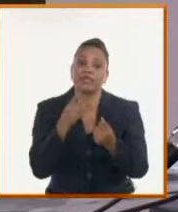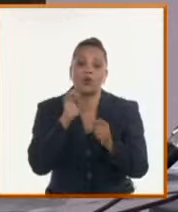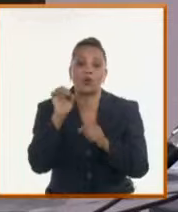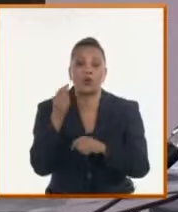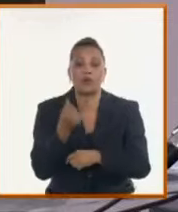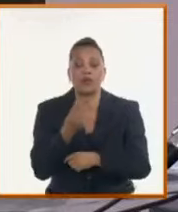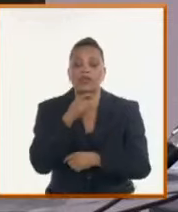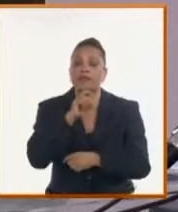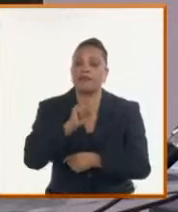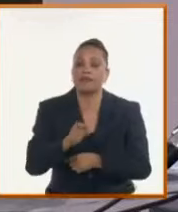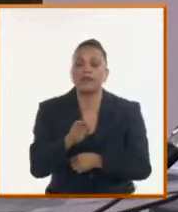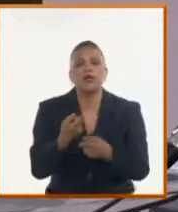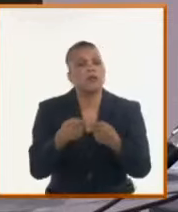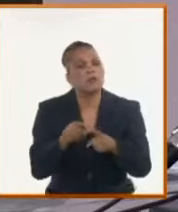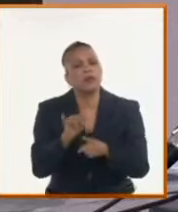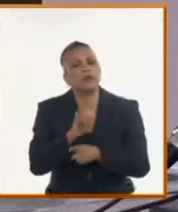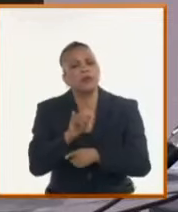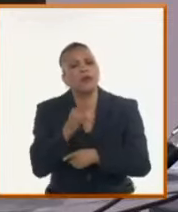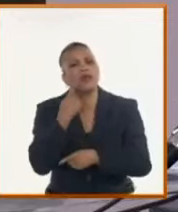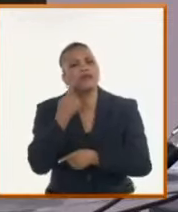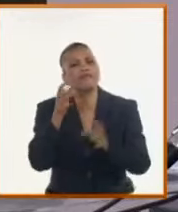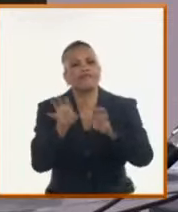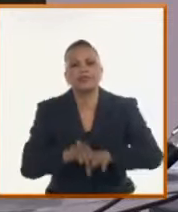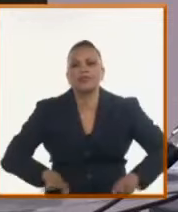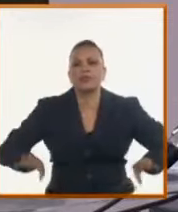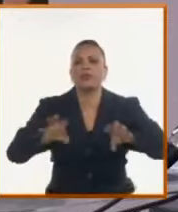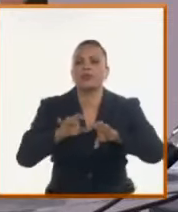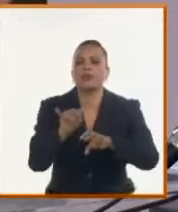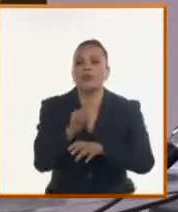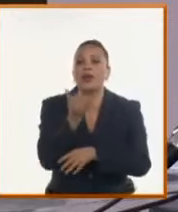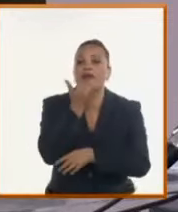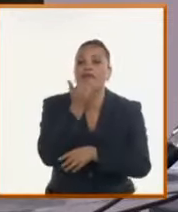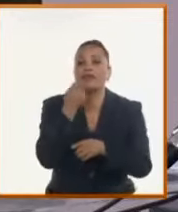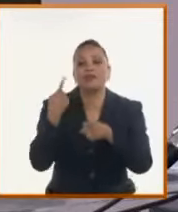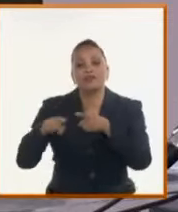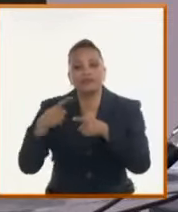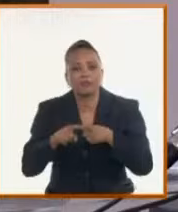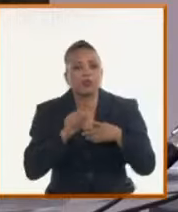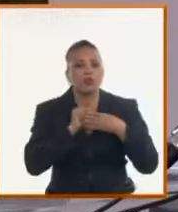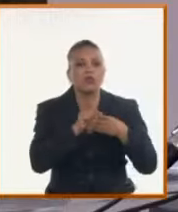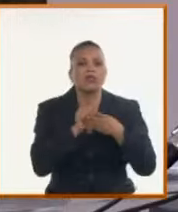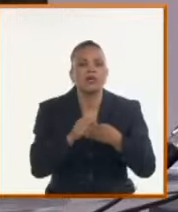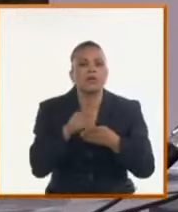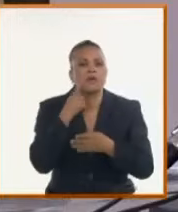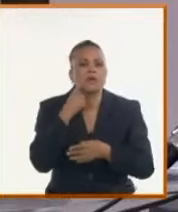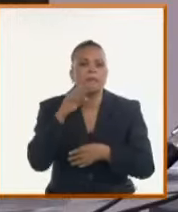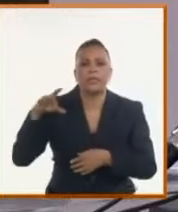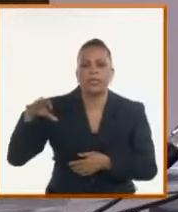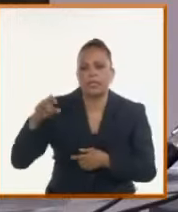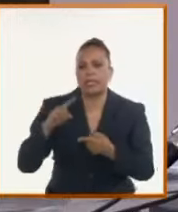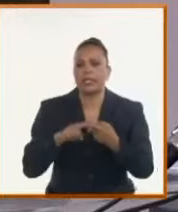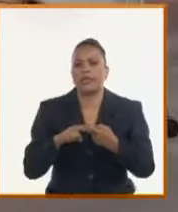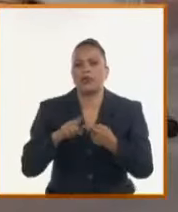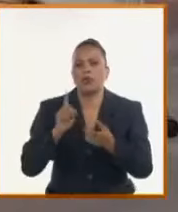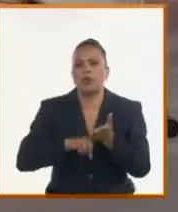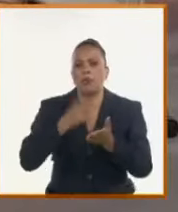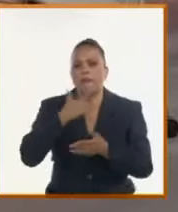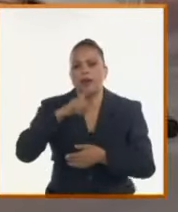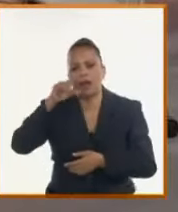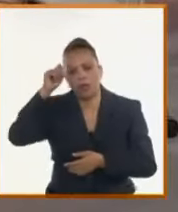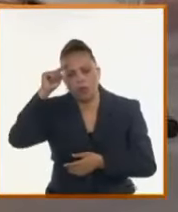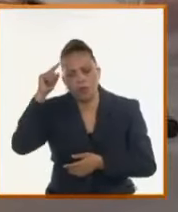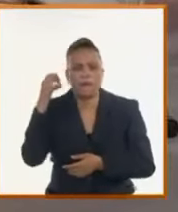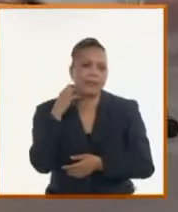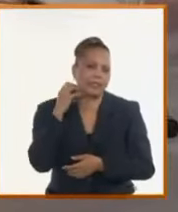posible contar pero eso es una situación que también afecta a otro servicio escuchábamos ahí pinares del río Los pal los manzanillos